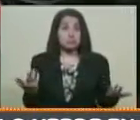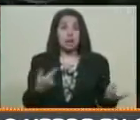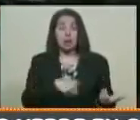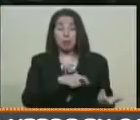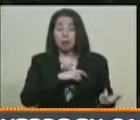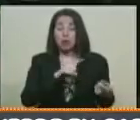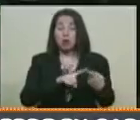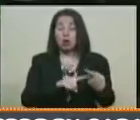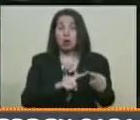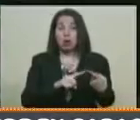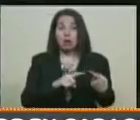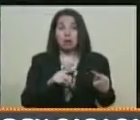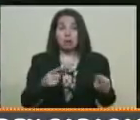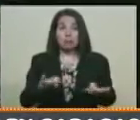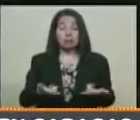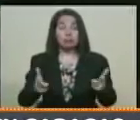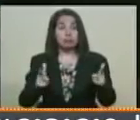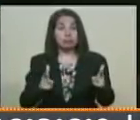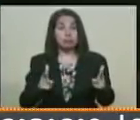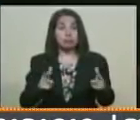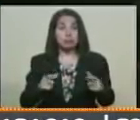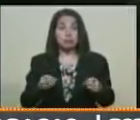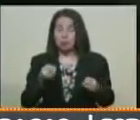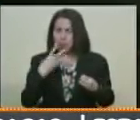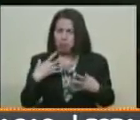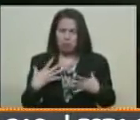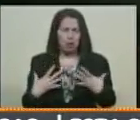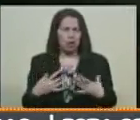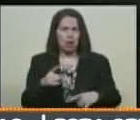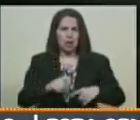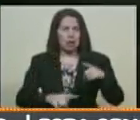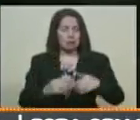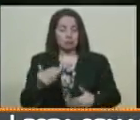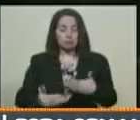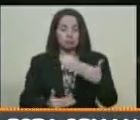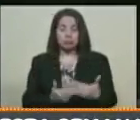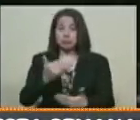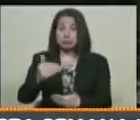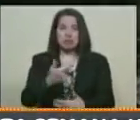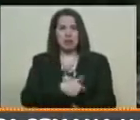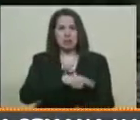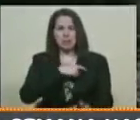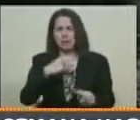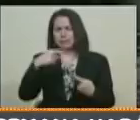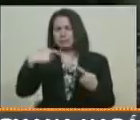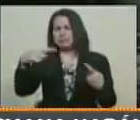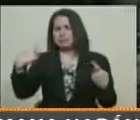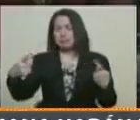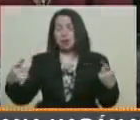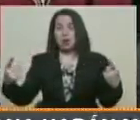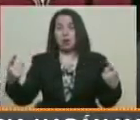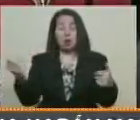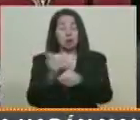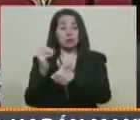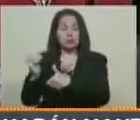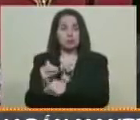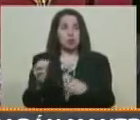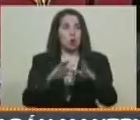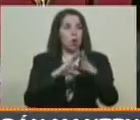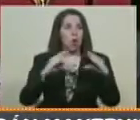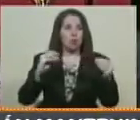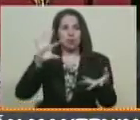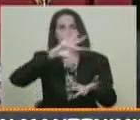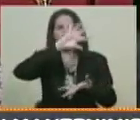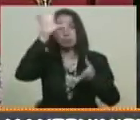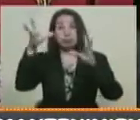además les ha permitido cosechar grandes éxitos más allá de las fronteras, más allá de España, conquistando otros continentes, como es el caso